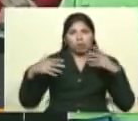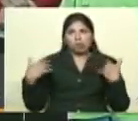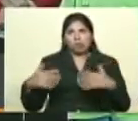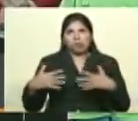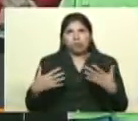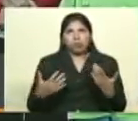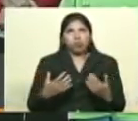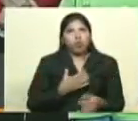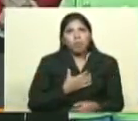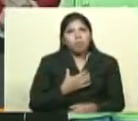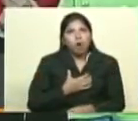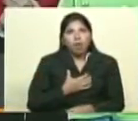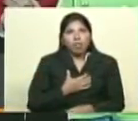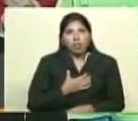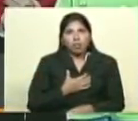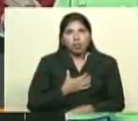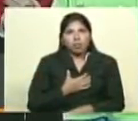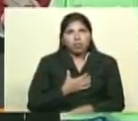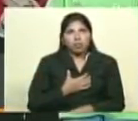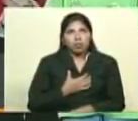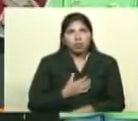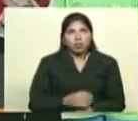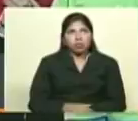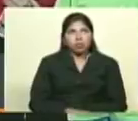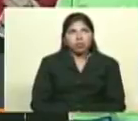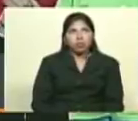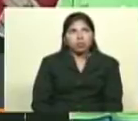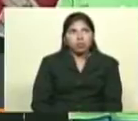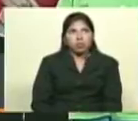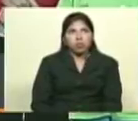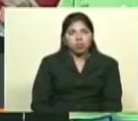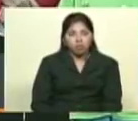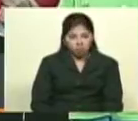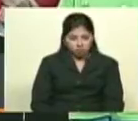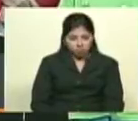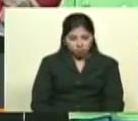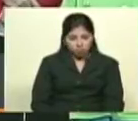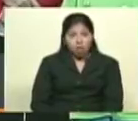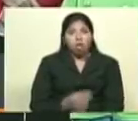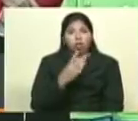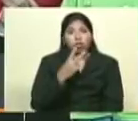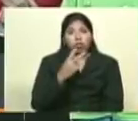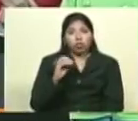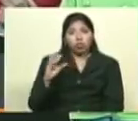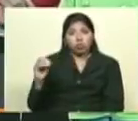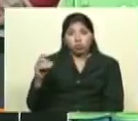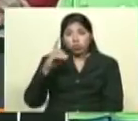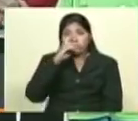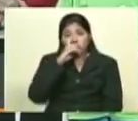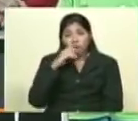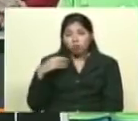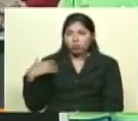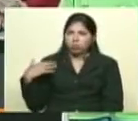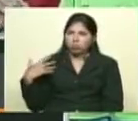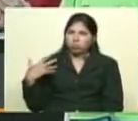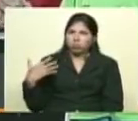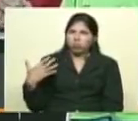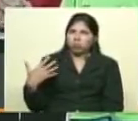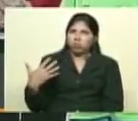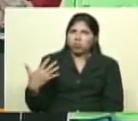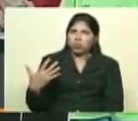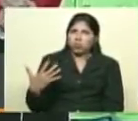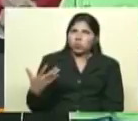porque no han podido con Bolívar. 200 años después, ellos le decían el loco del